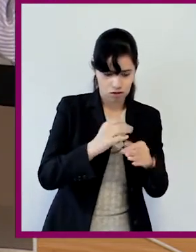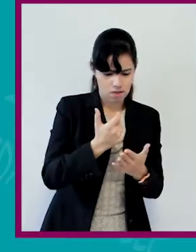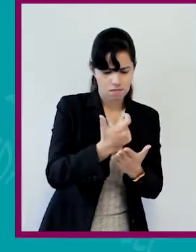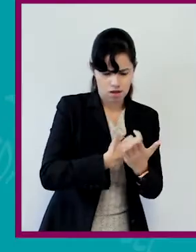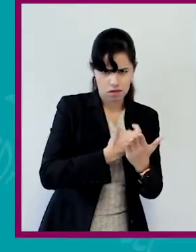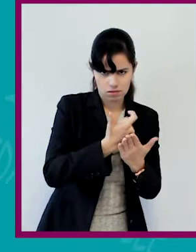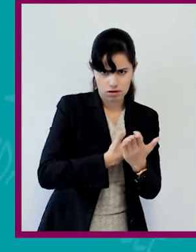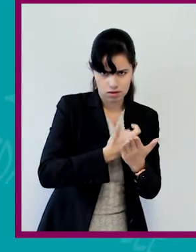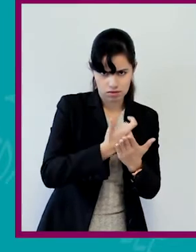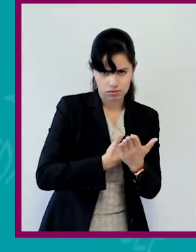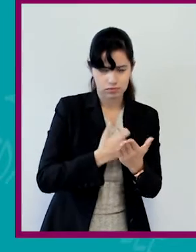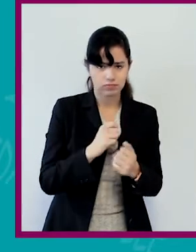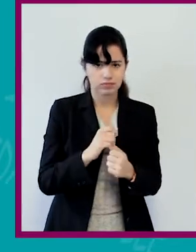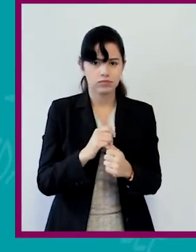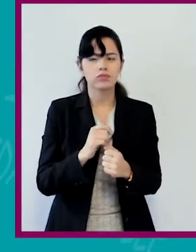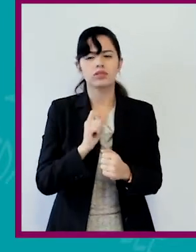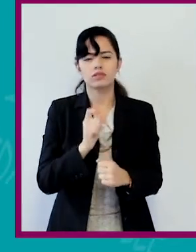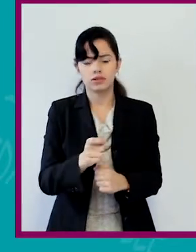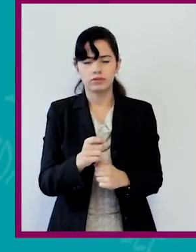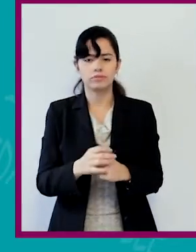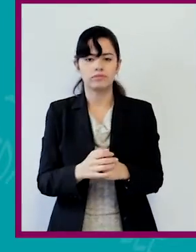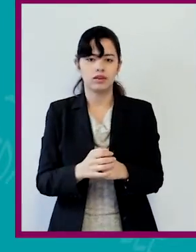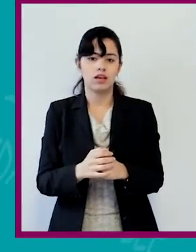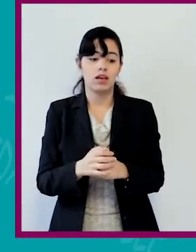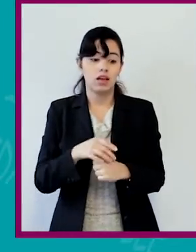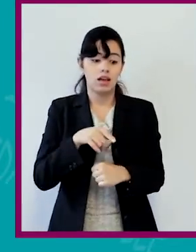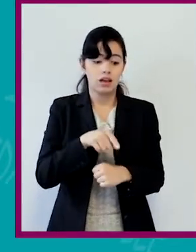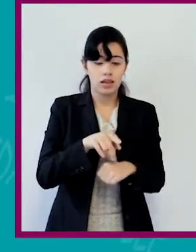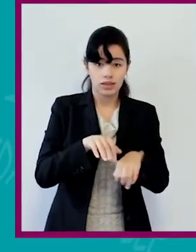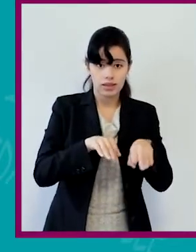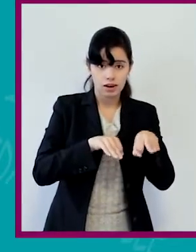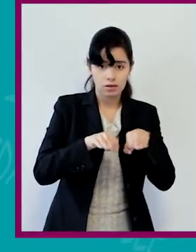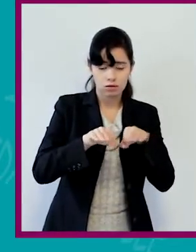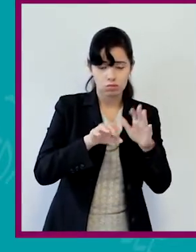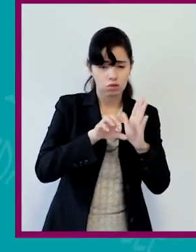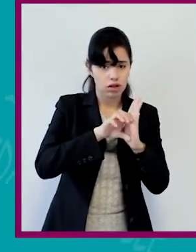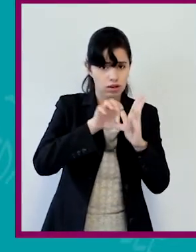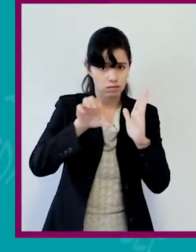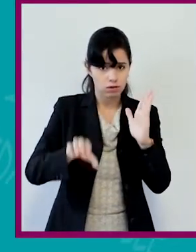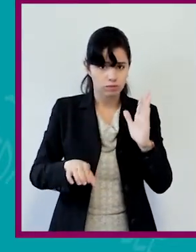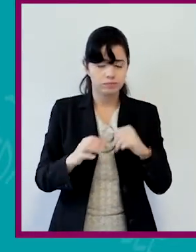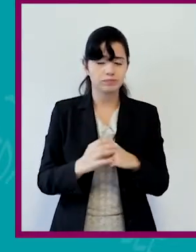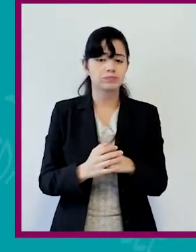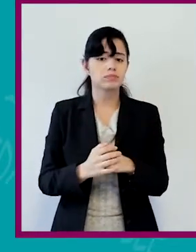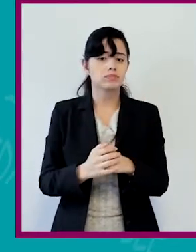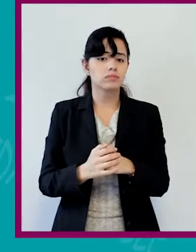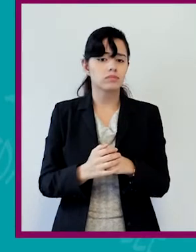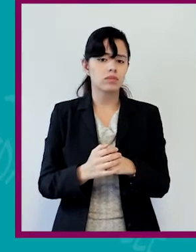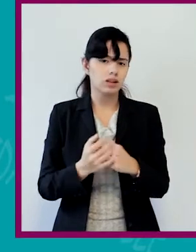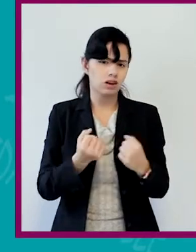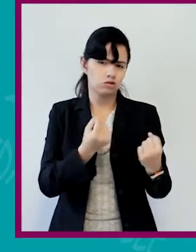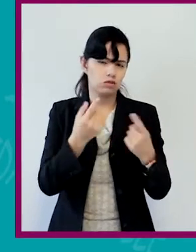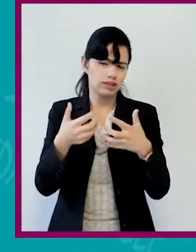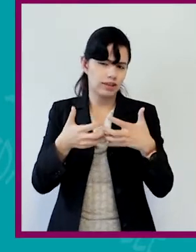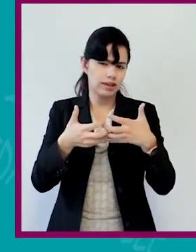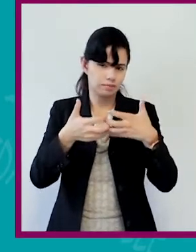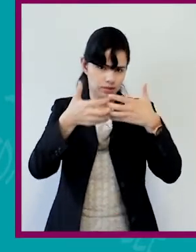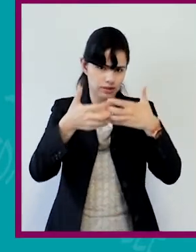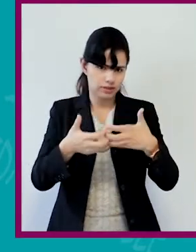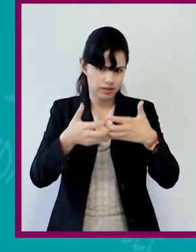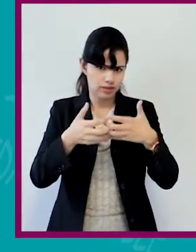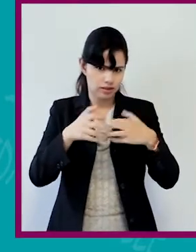reciban, por ejemplo, en algunas de nuestras empresas, el jefe gana 60 veces